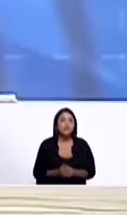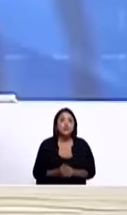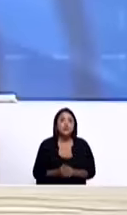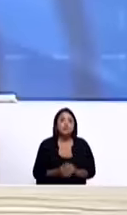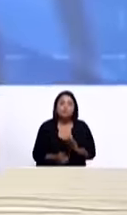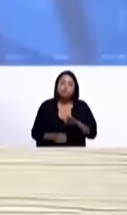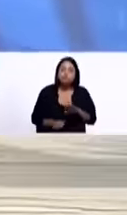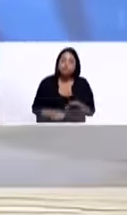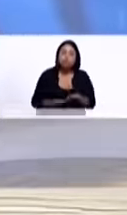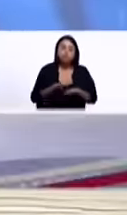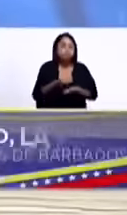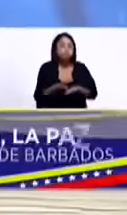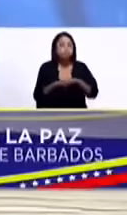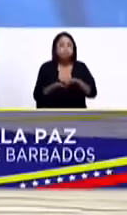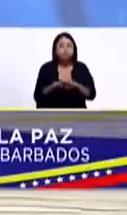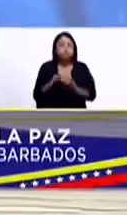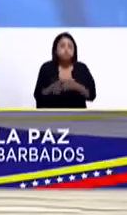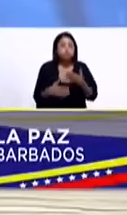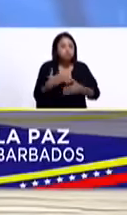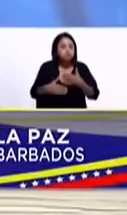en el campo de la diplomacia